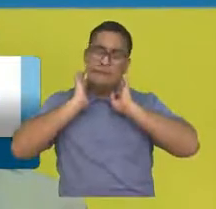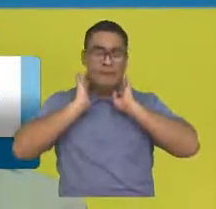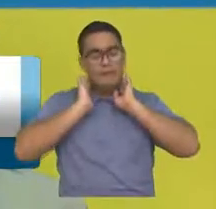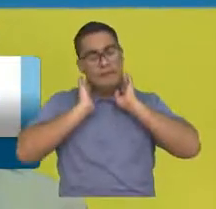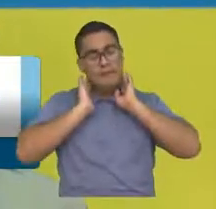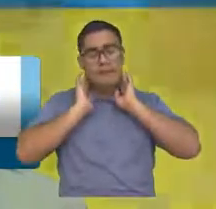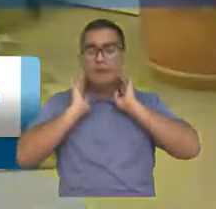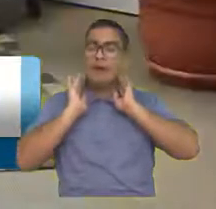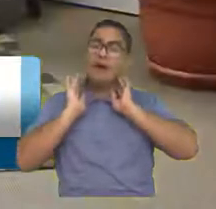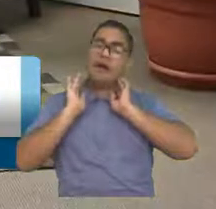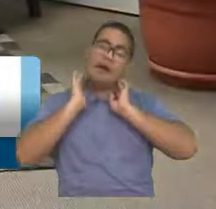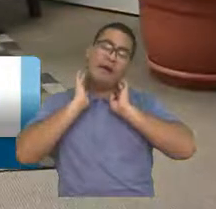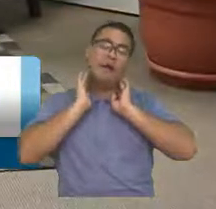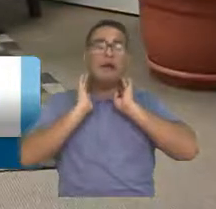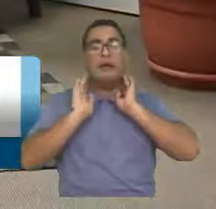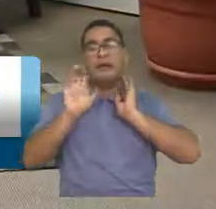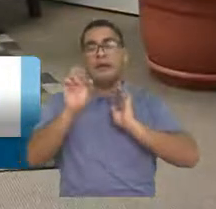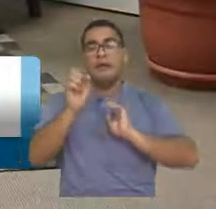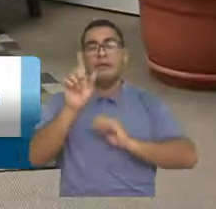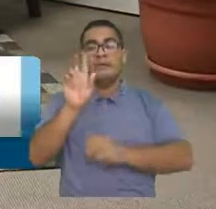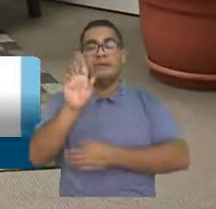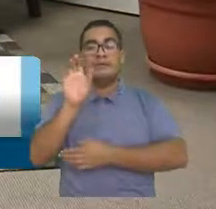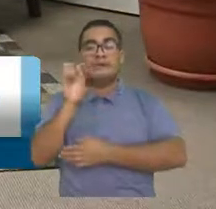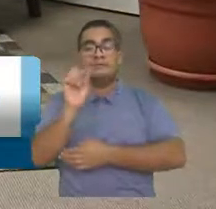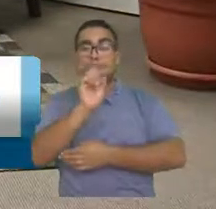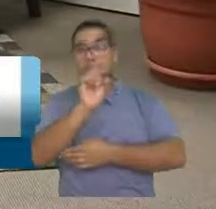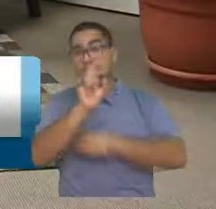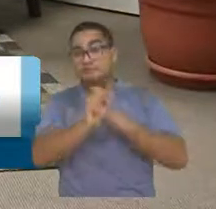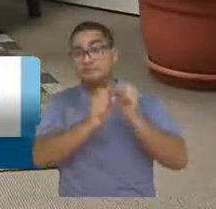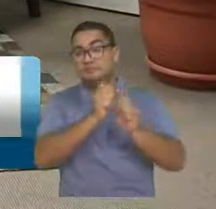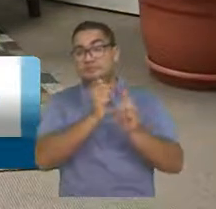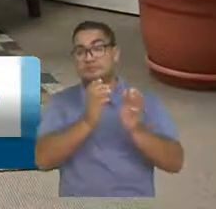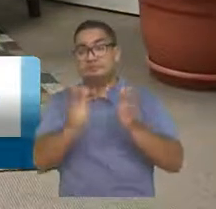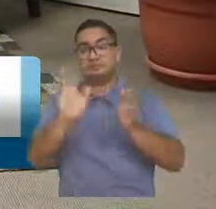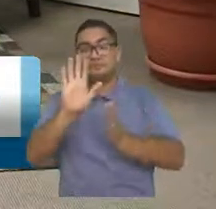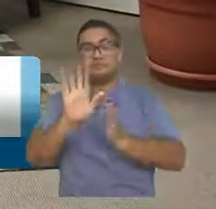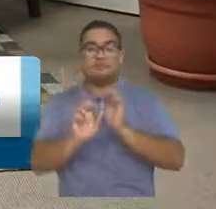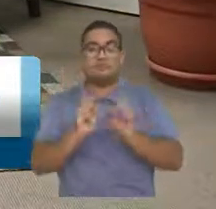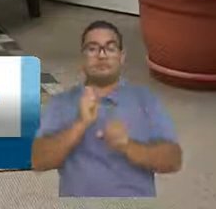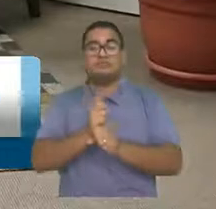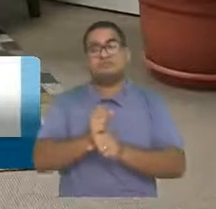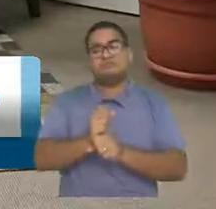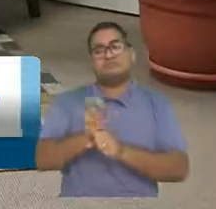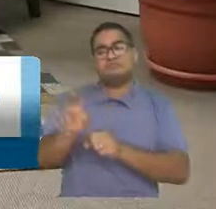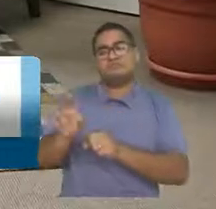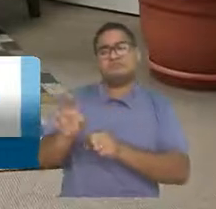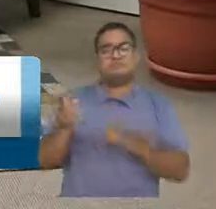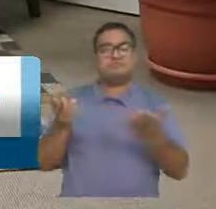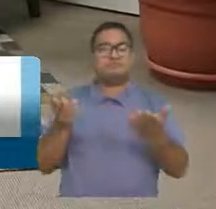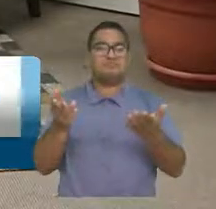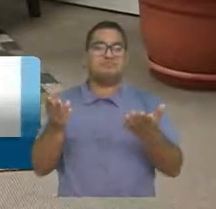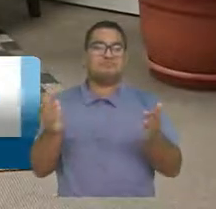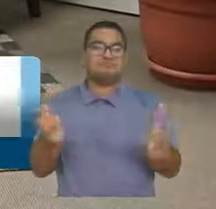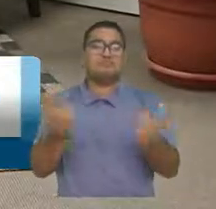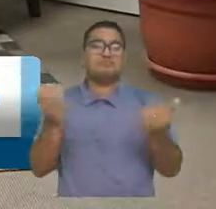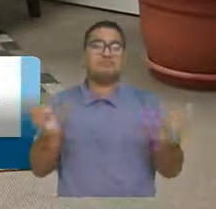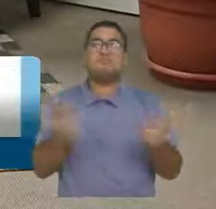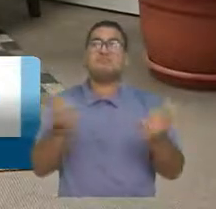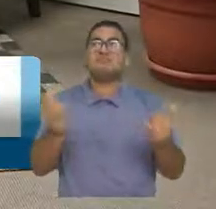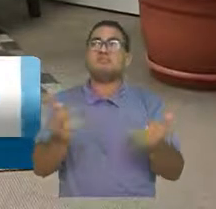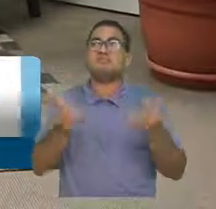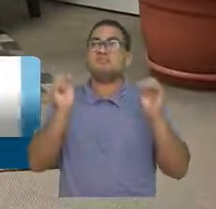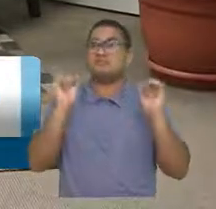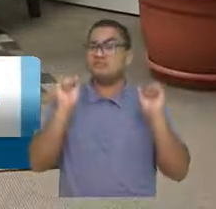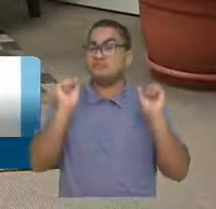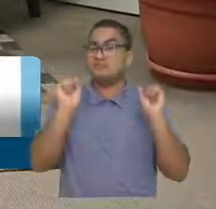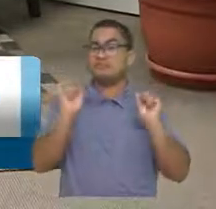jugando, niños de 1 a 5 años. Nosotros lo vemos jugar, pero decimos, no, ¿qué se va a estresar ese niño que pasa corriendo? ¿Se pueden estresar los